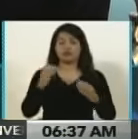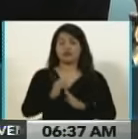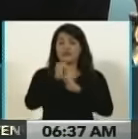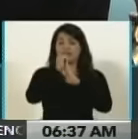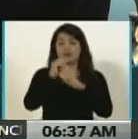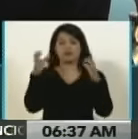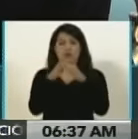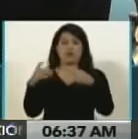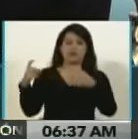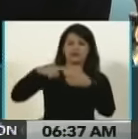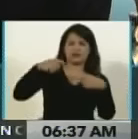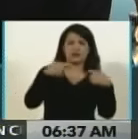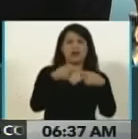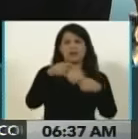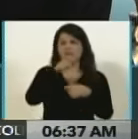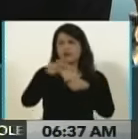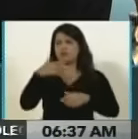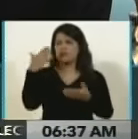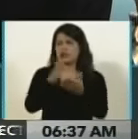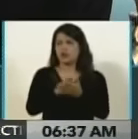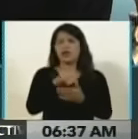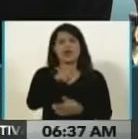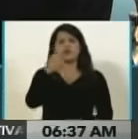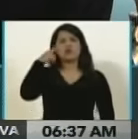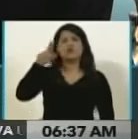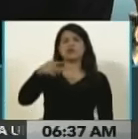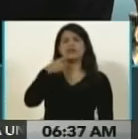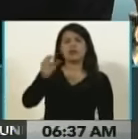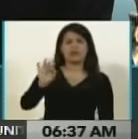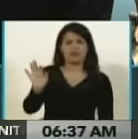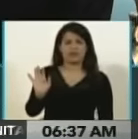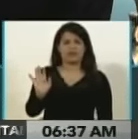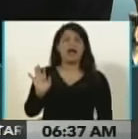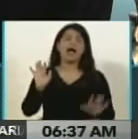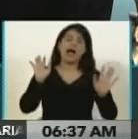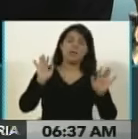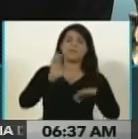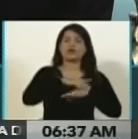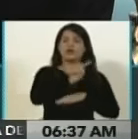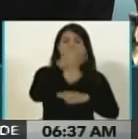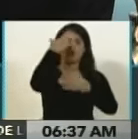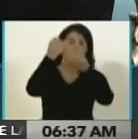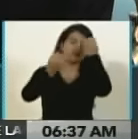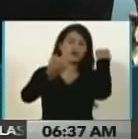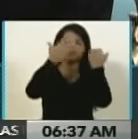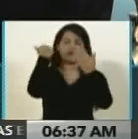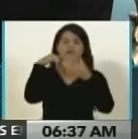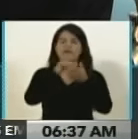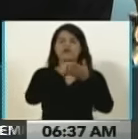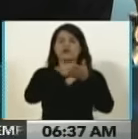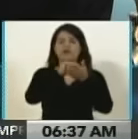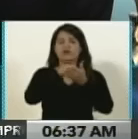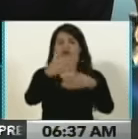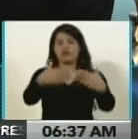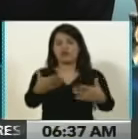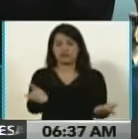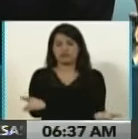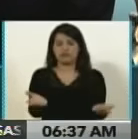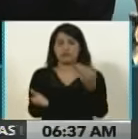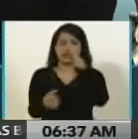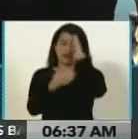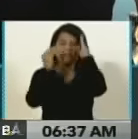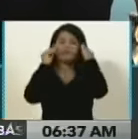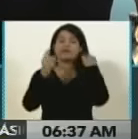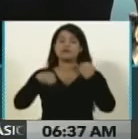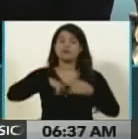que torturaron y murieron, nunca se les ocurrió. Así pues, ellos han ido olvidando ese pasado. Y creo yo que nosotros